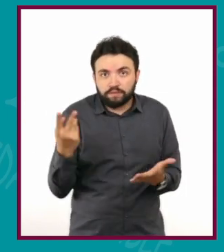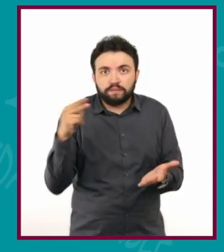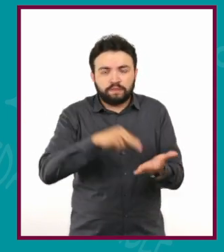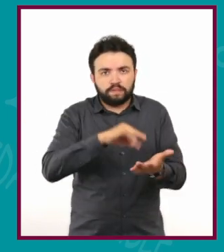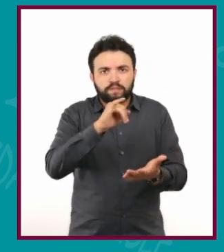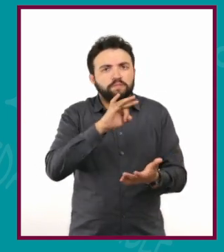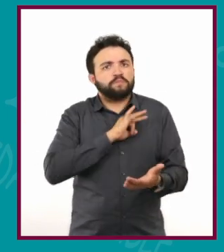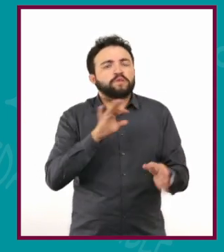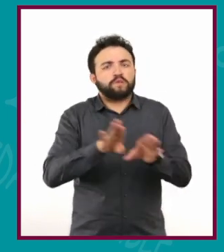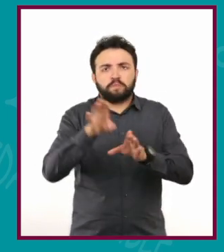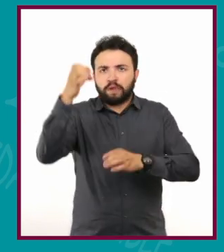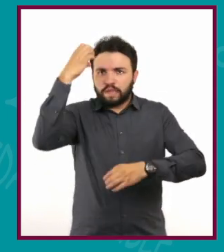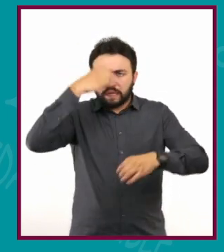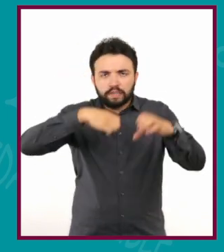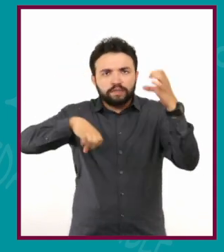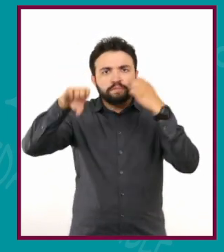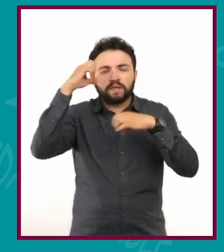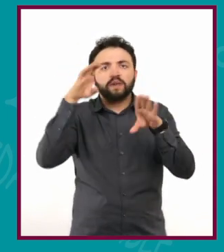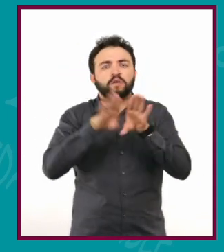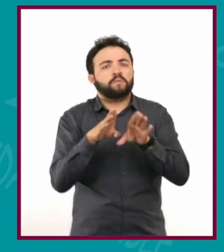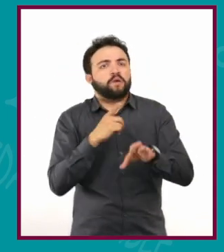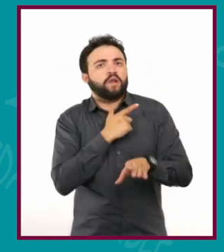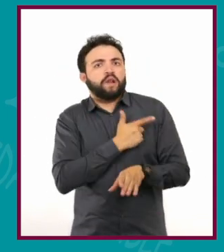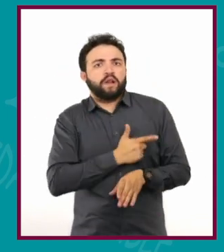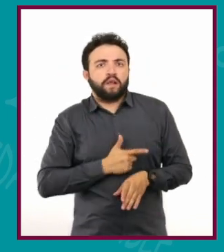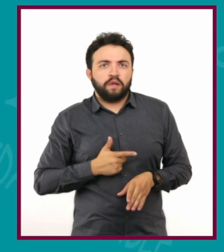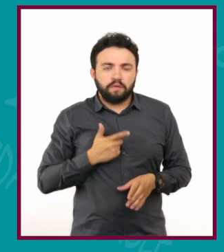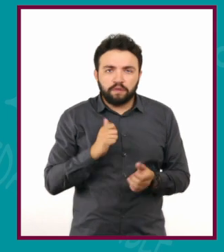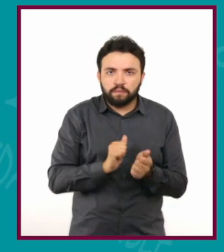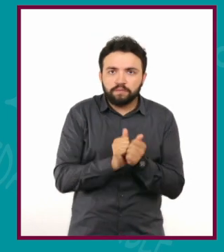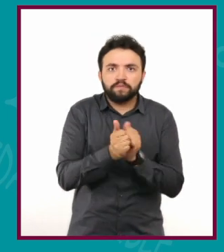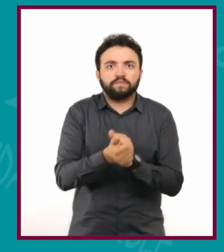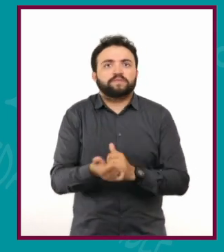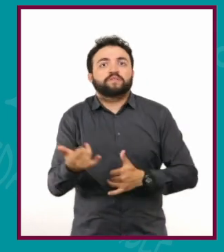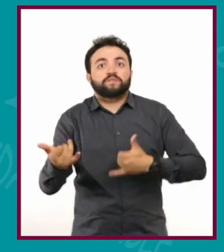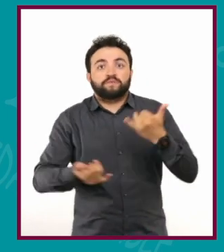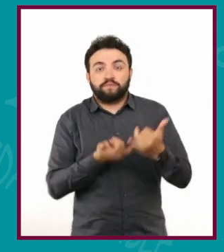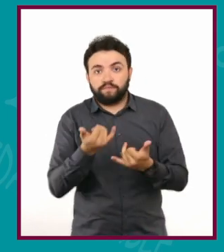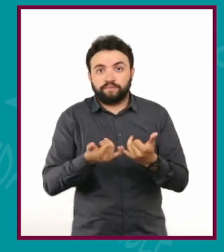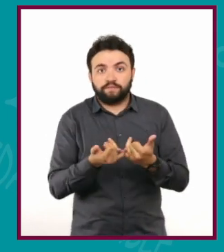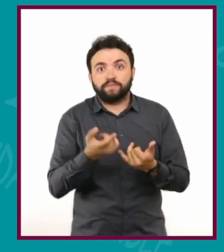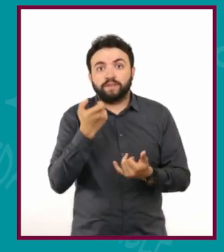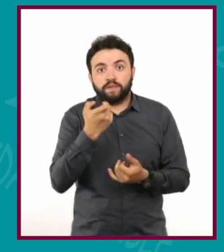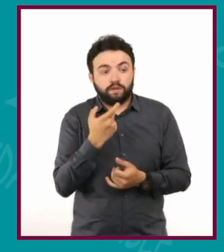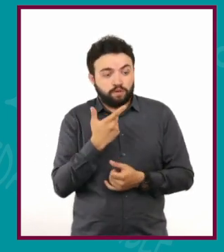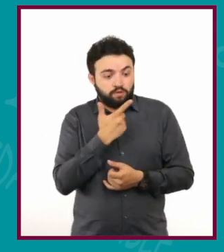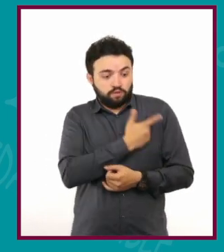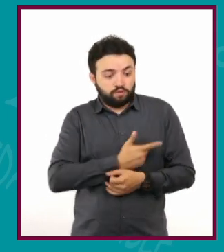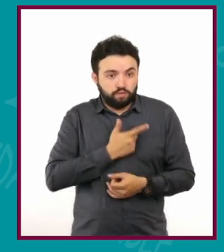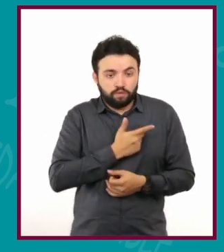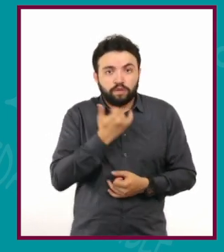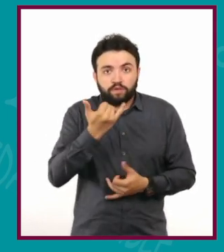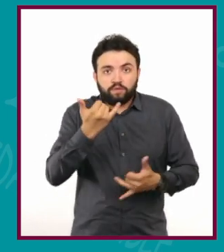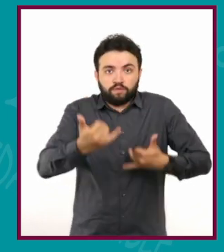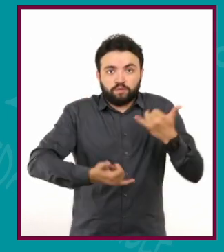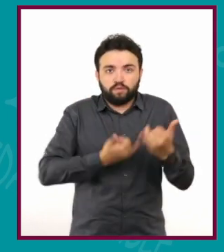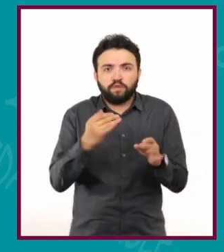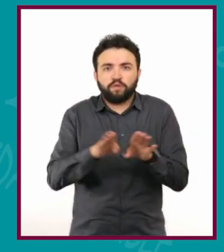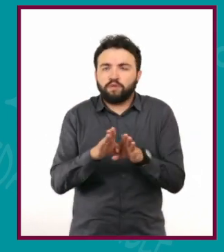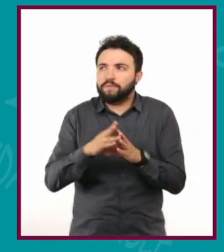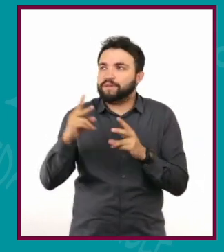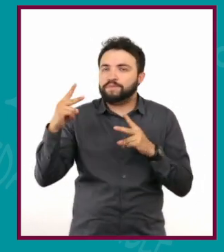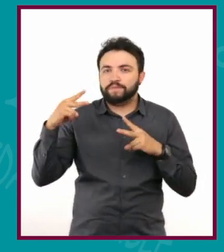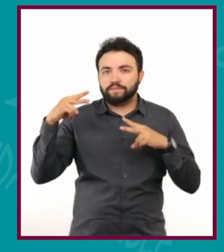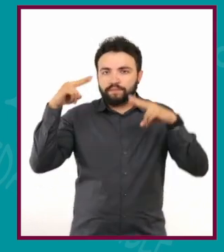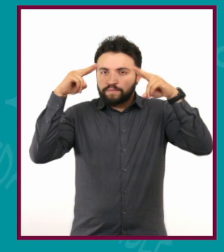desde el gozo. Y creo que el juego y el gozo de mirarnos a los ojos, de sentirnos,